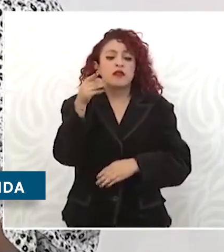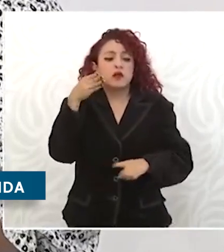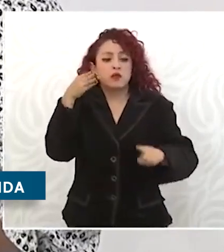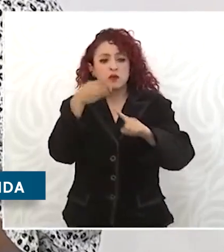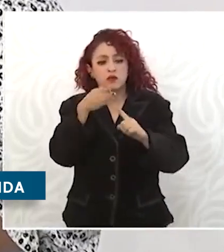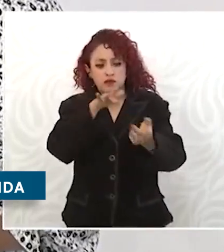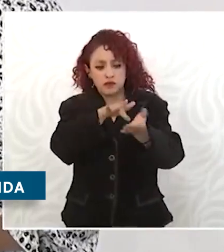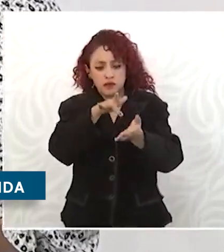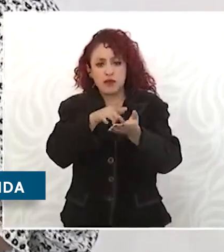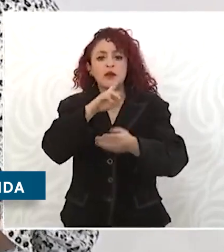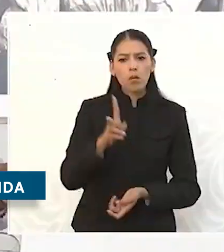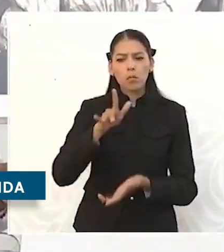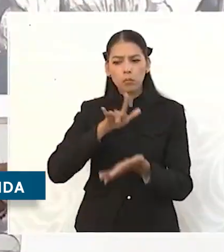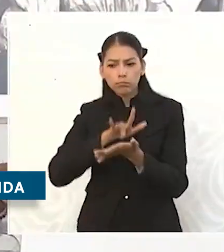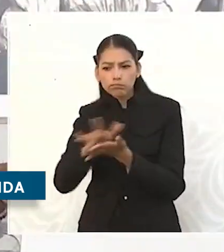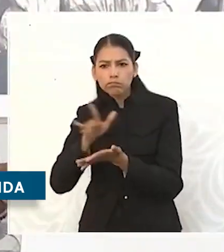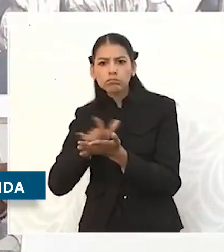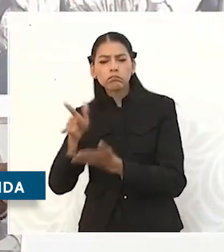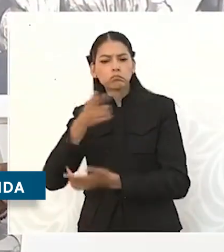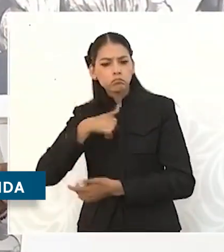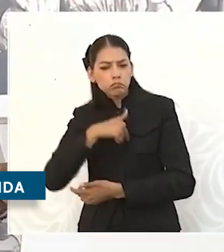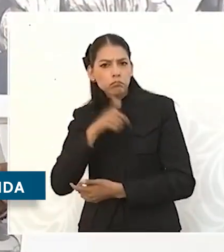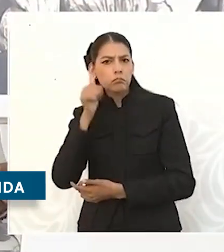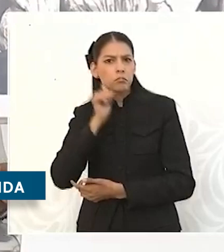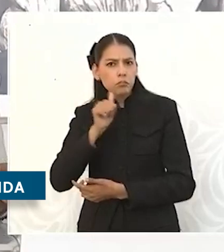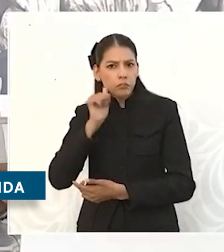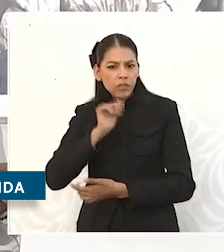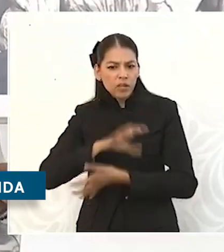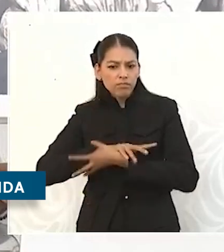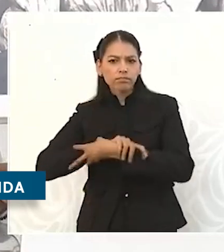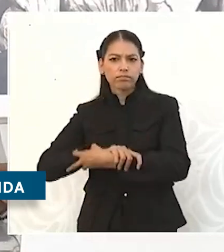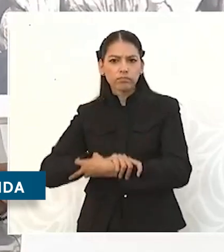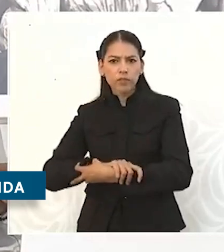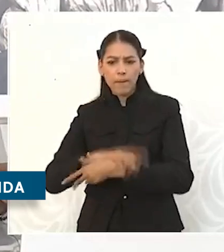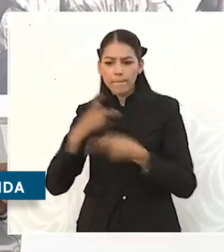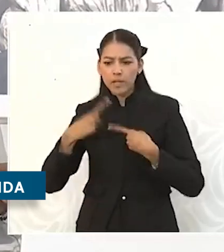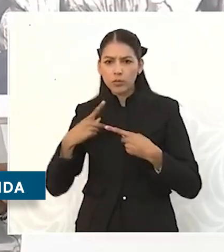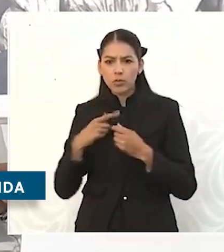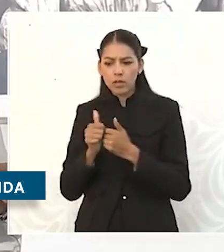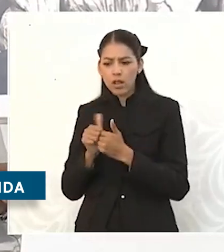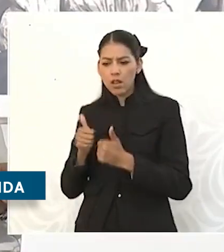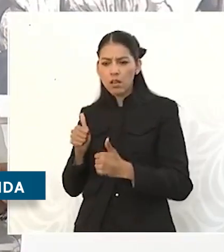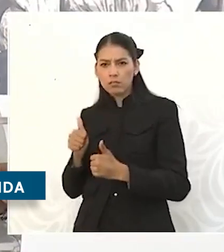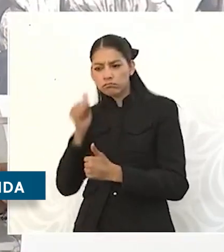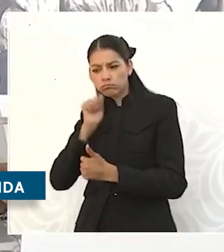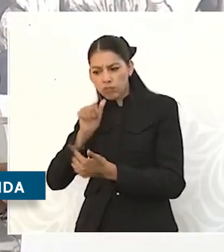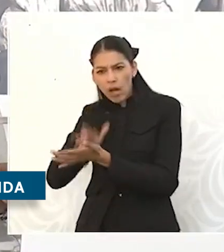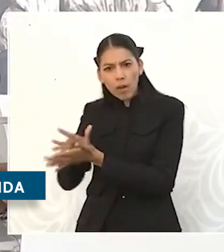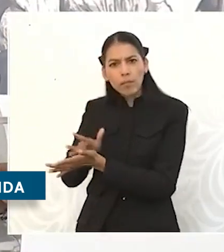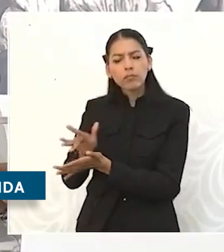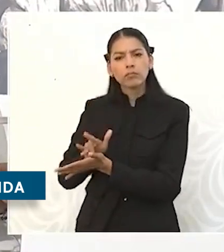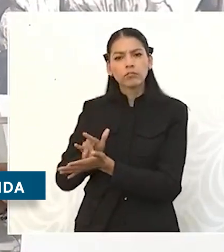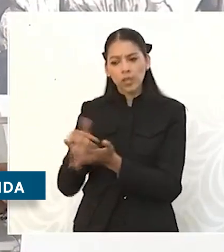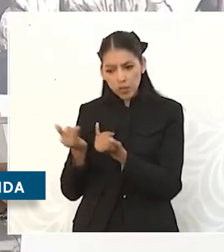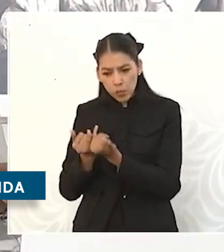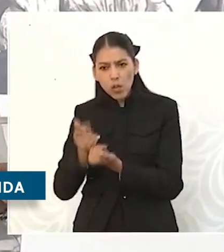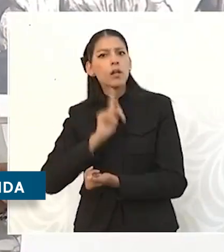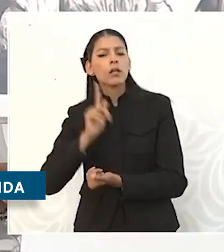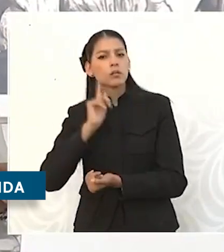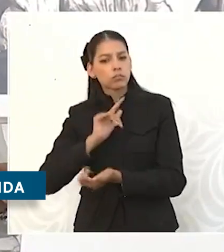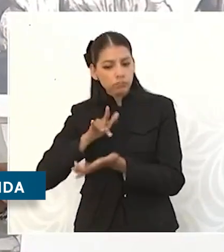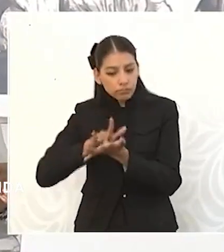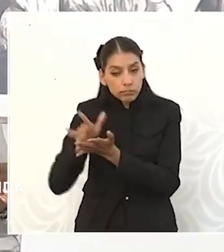discapacidad a partir de febrero todo esto como parte de un esfuerzo integral para garantizar una vida digna para las mujeres mexicanas